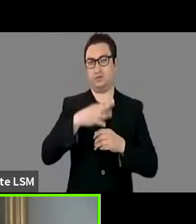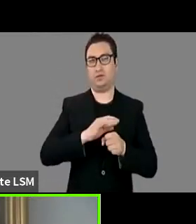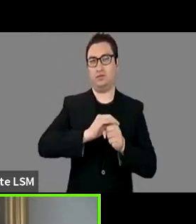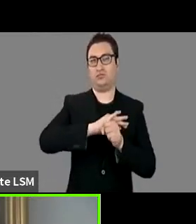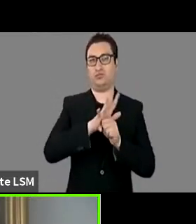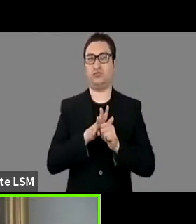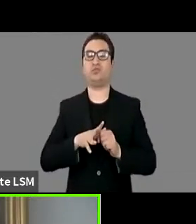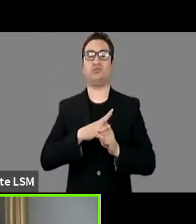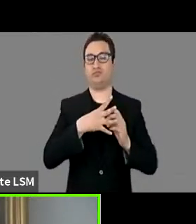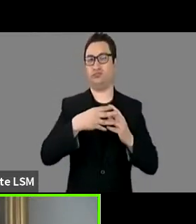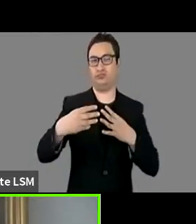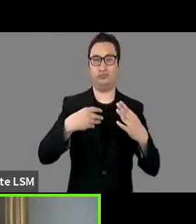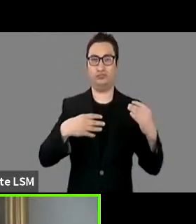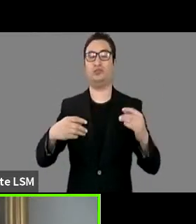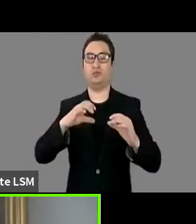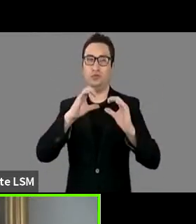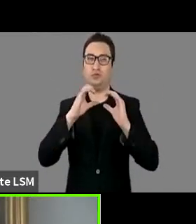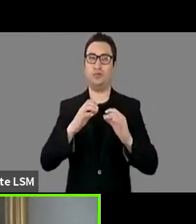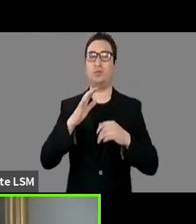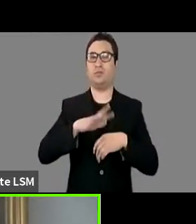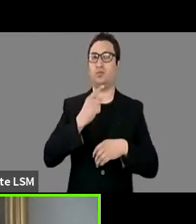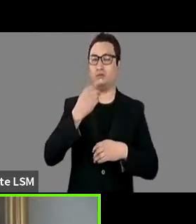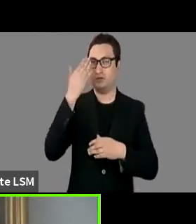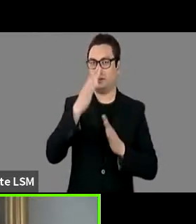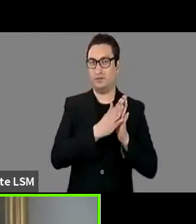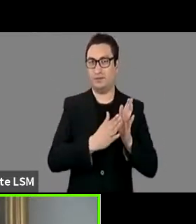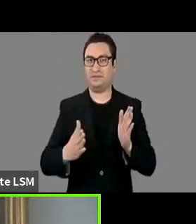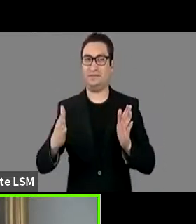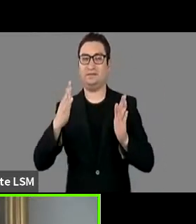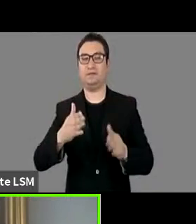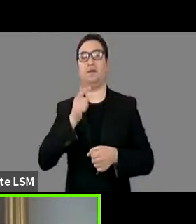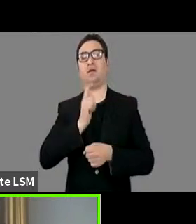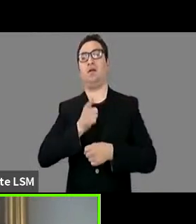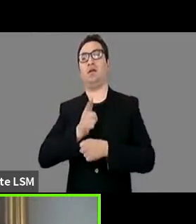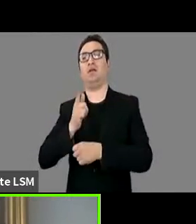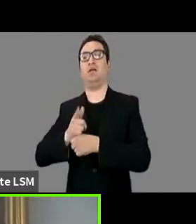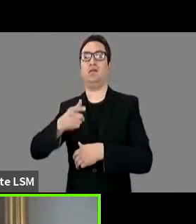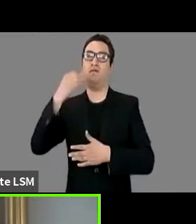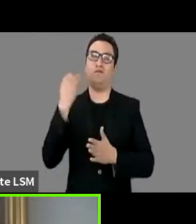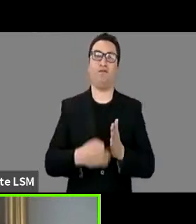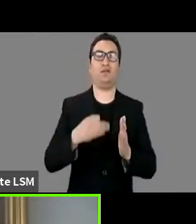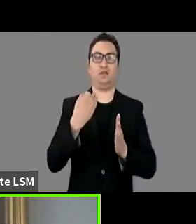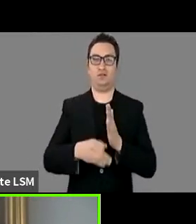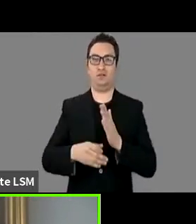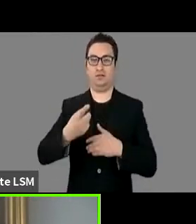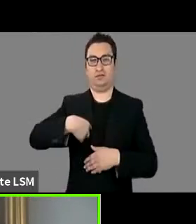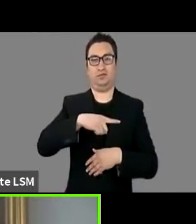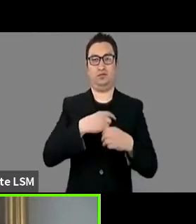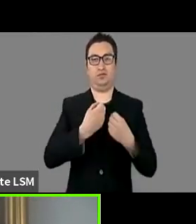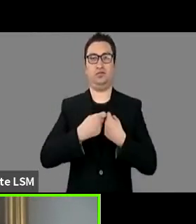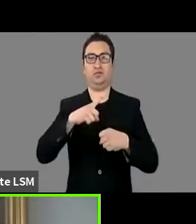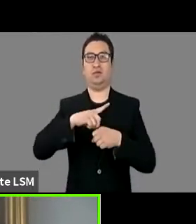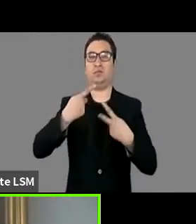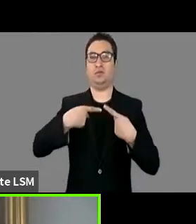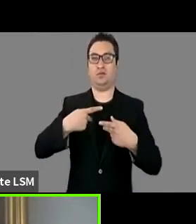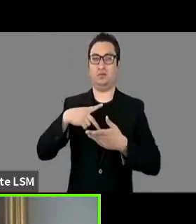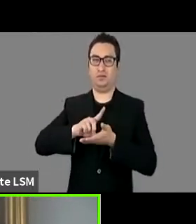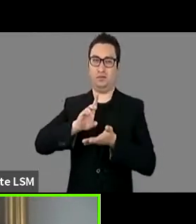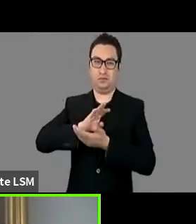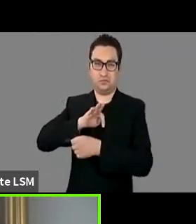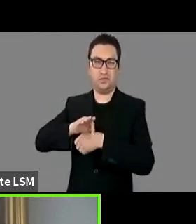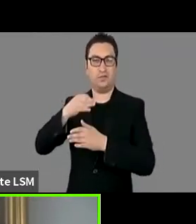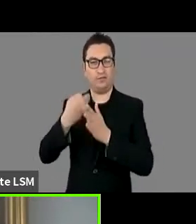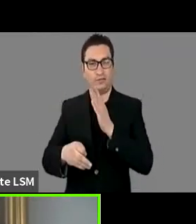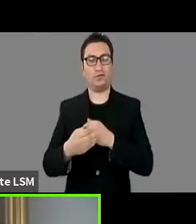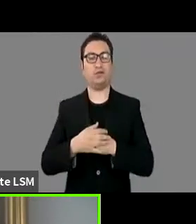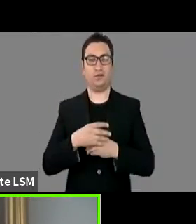la pandemia vino a evidenciar la deuda pendiente que tenemos como sociedad con las personas con discapacidad y los retos a los